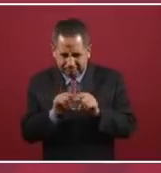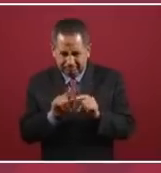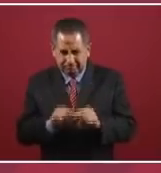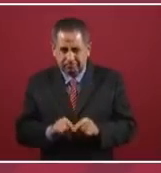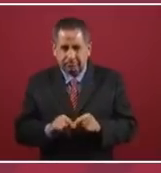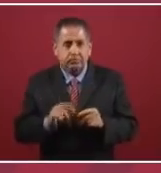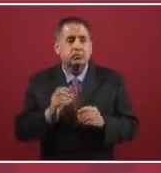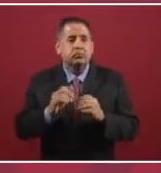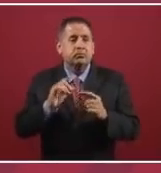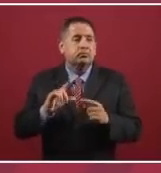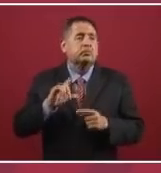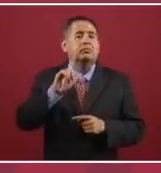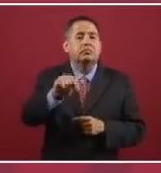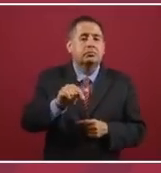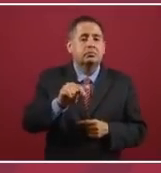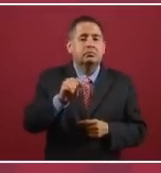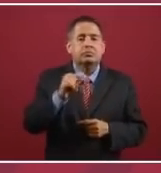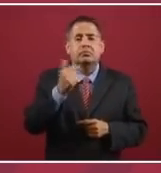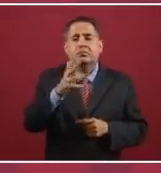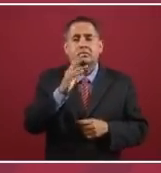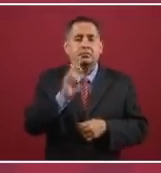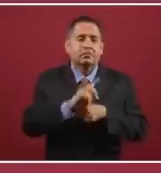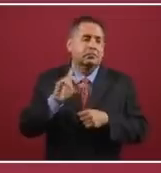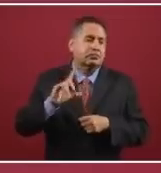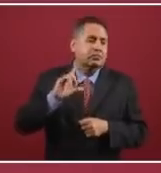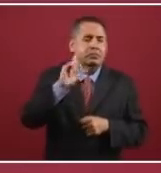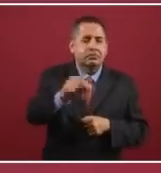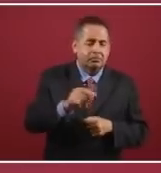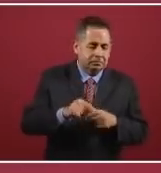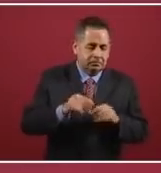una semana, 10 días después,